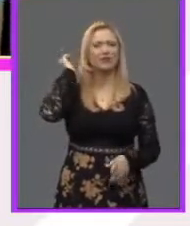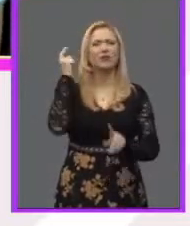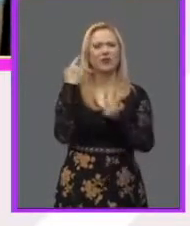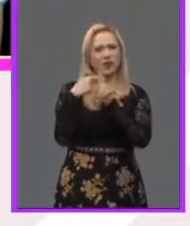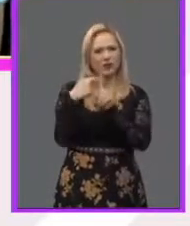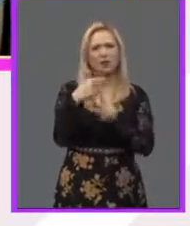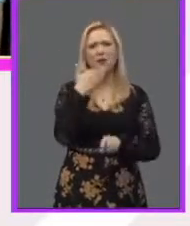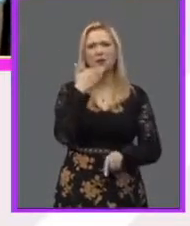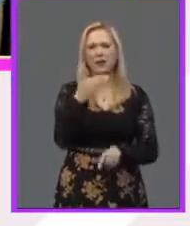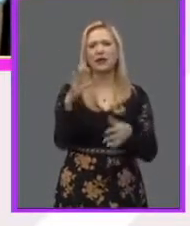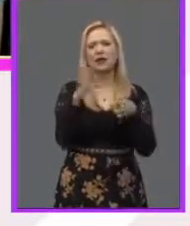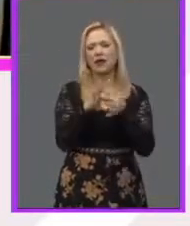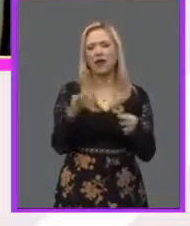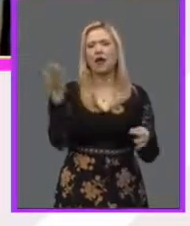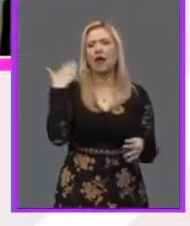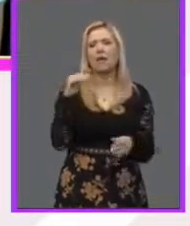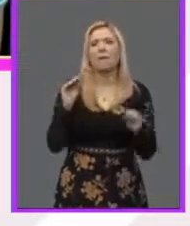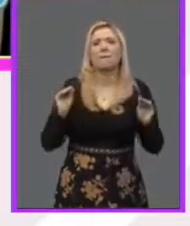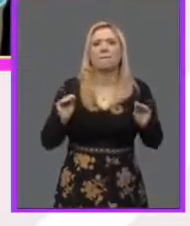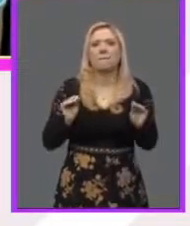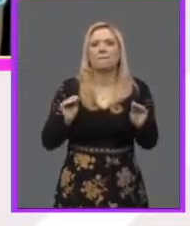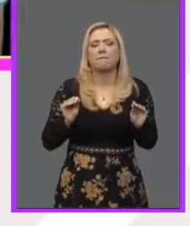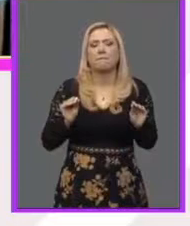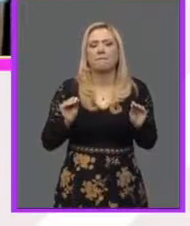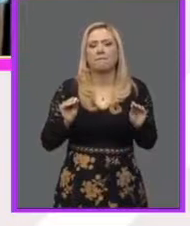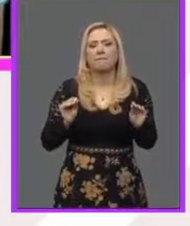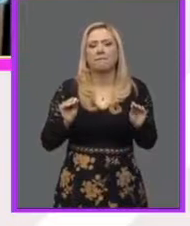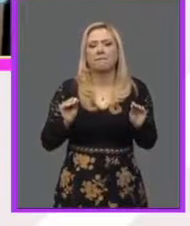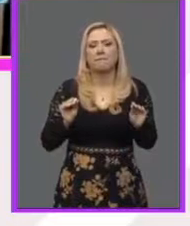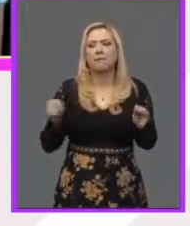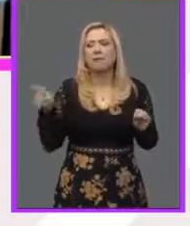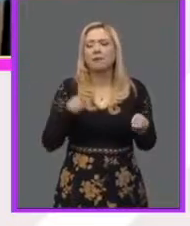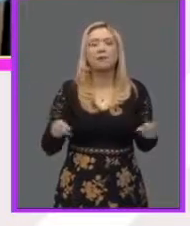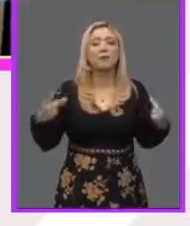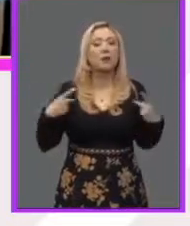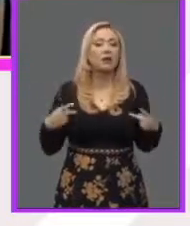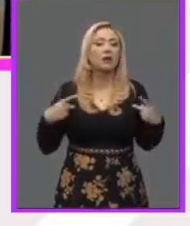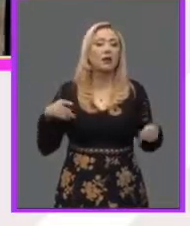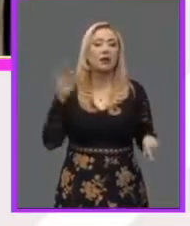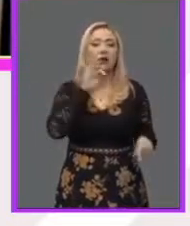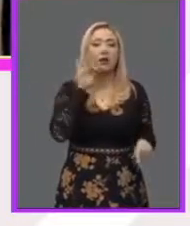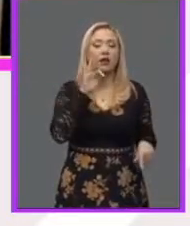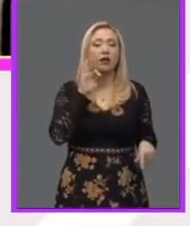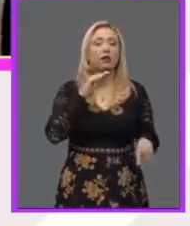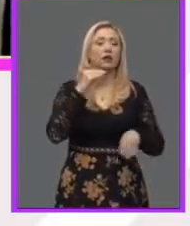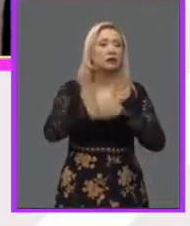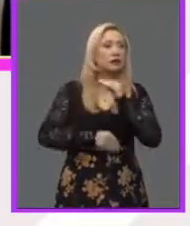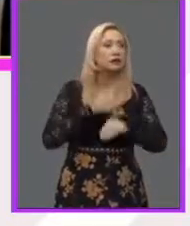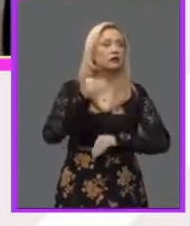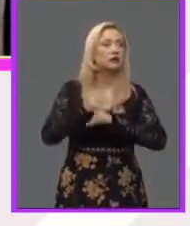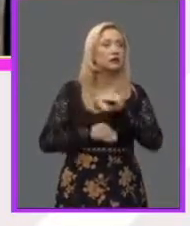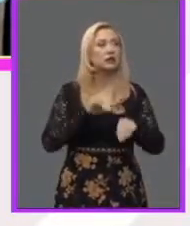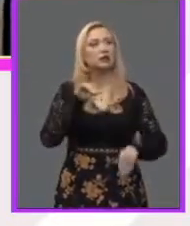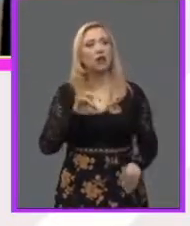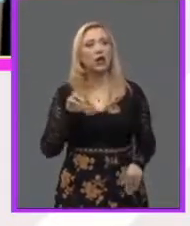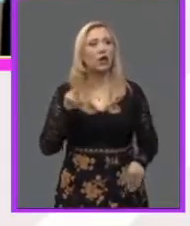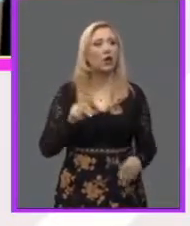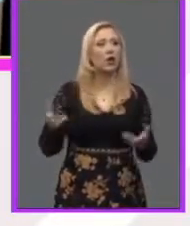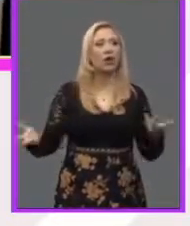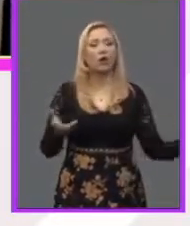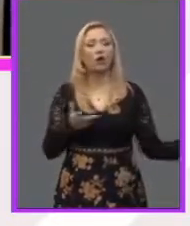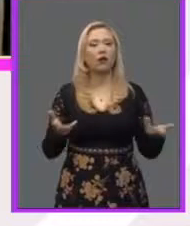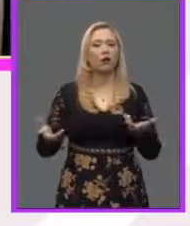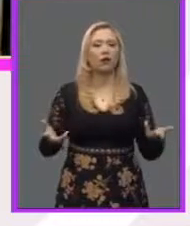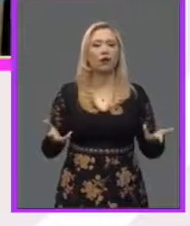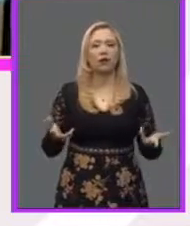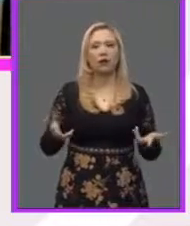cual creo que es positivo porque lo estamos hablando, antes ni lo hablábamos, pero también pensamos, bueno, si hay gente que está todavía discutiendo si hay o no racismo en